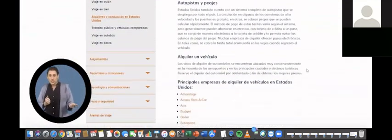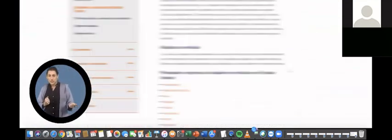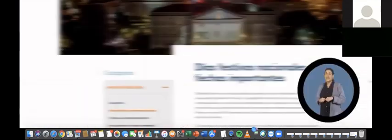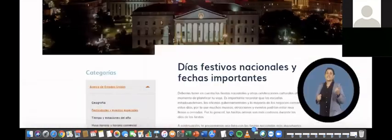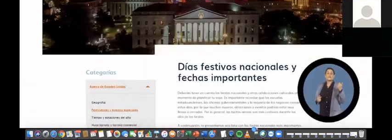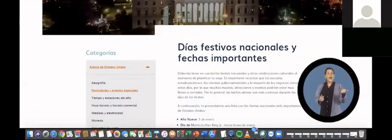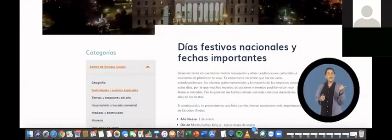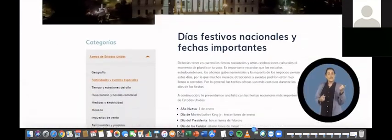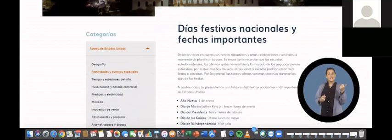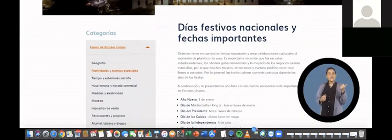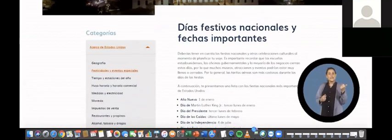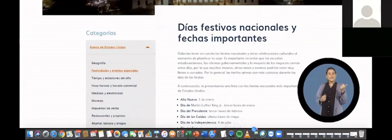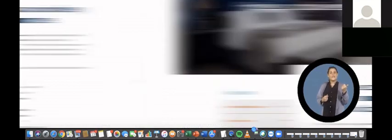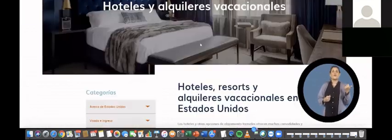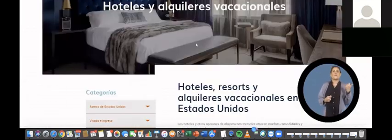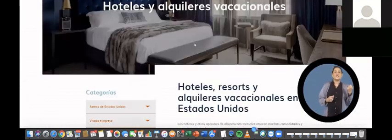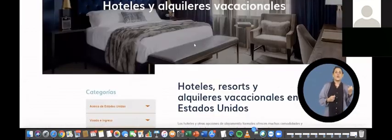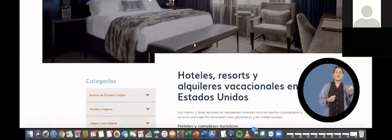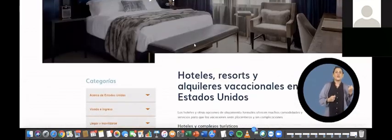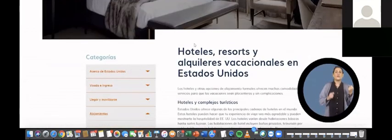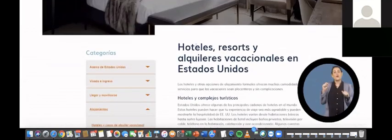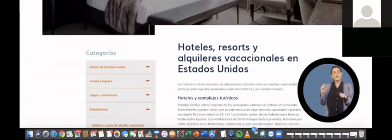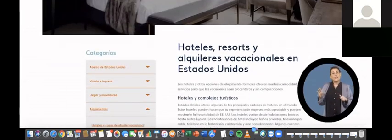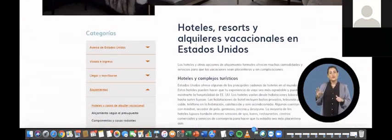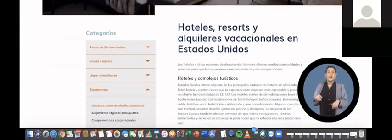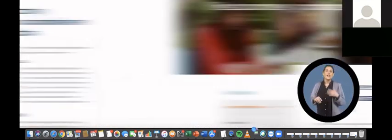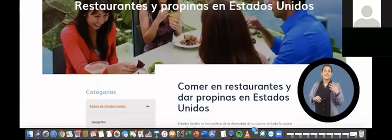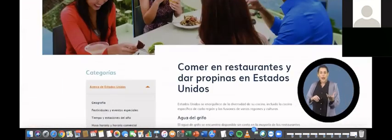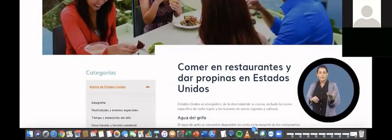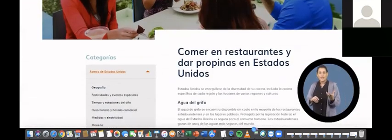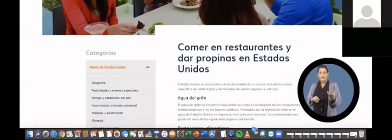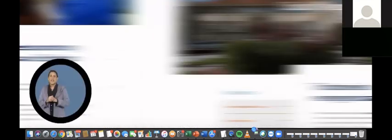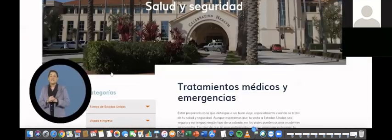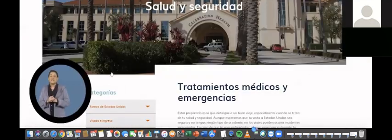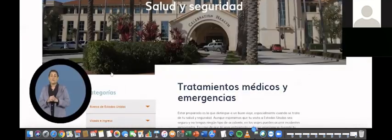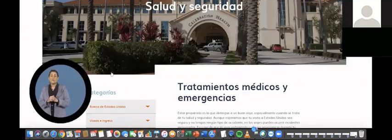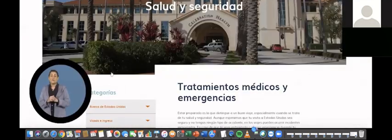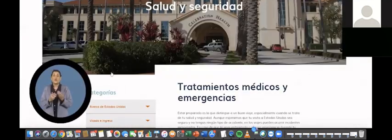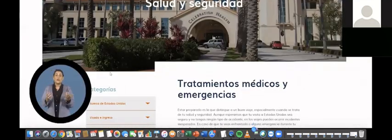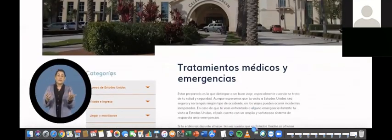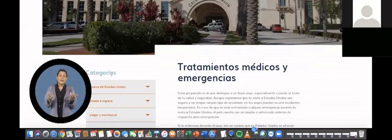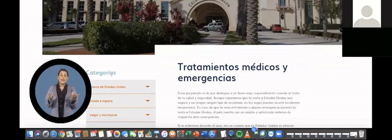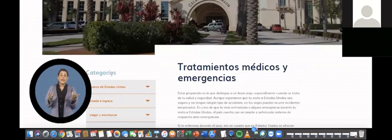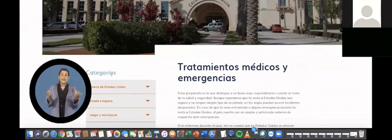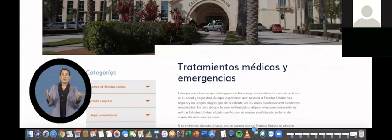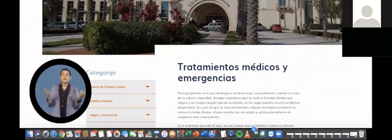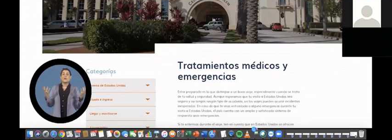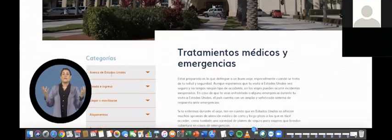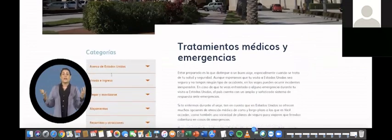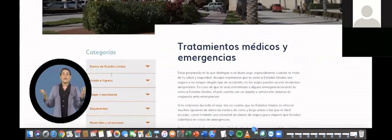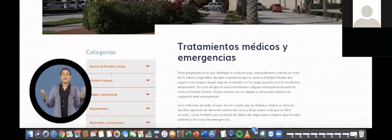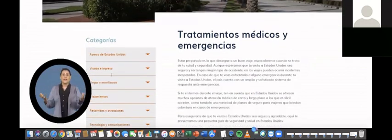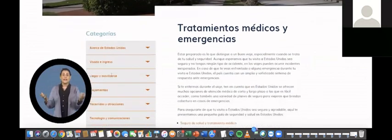festividades, información sobre alojamientos, restaurantes, información también en caso de una emergencia de salud o un desastre